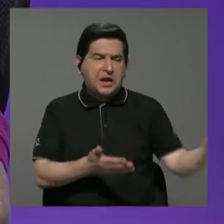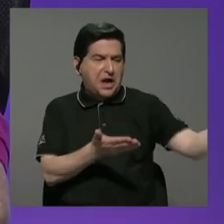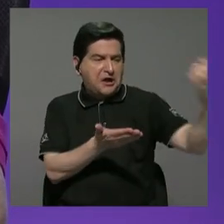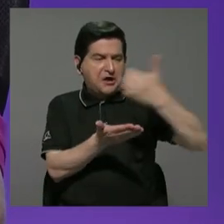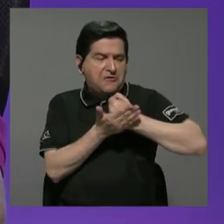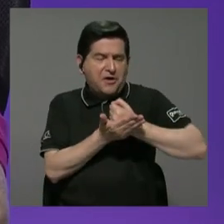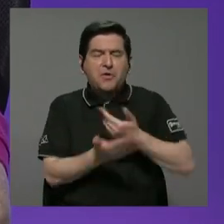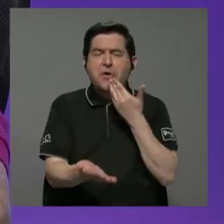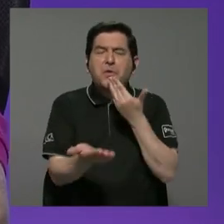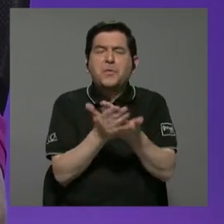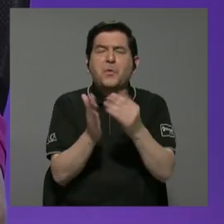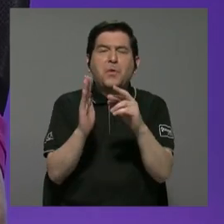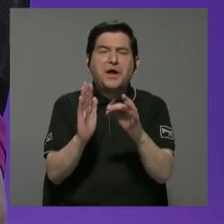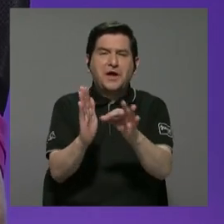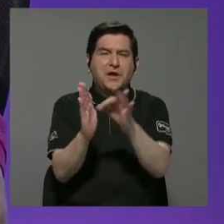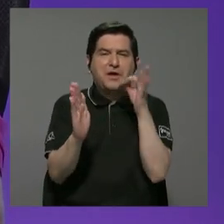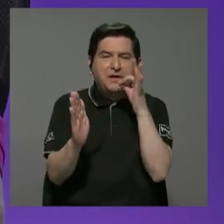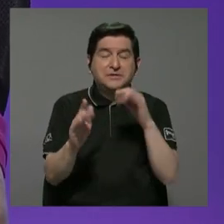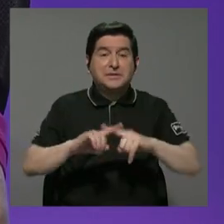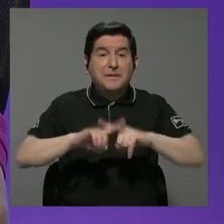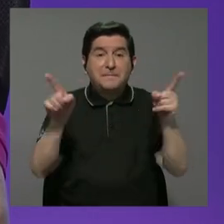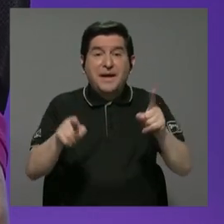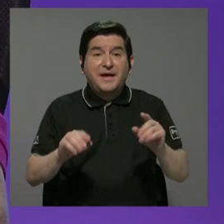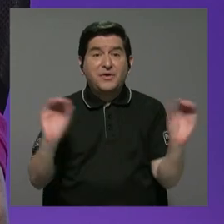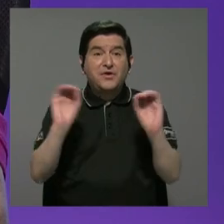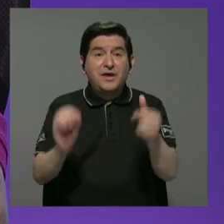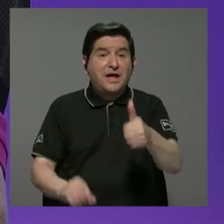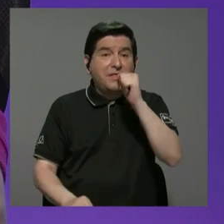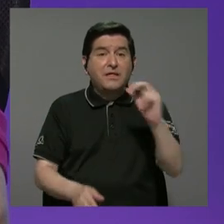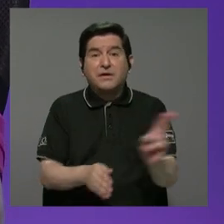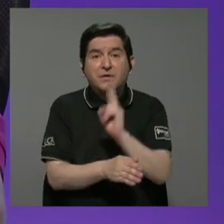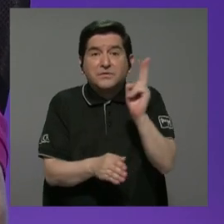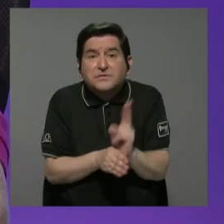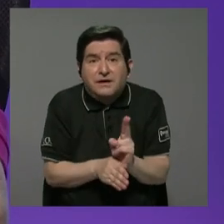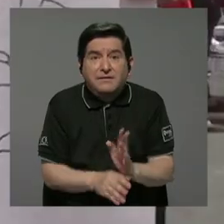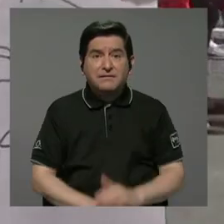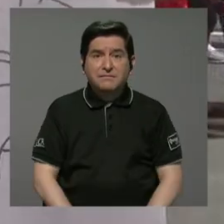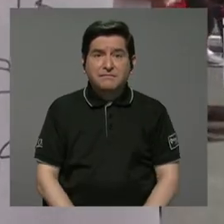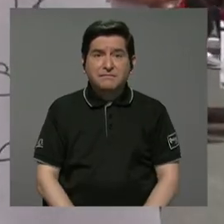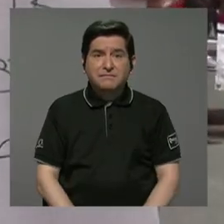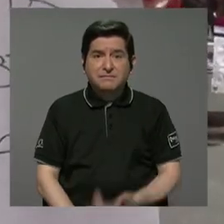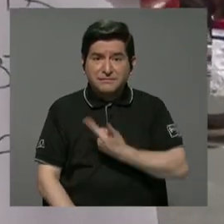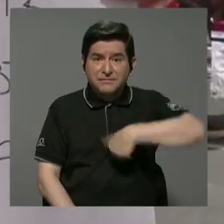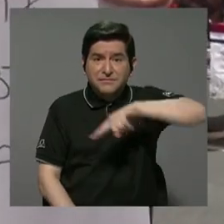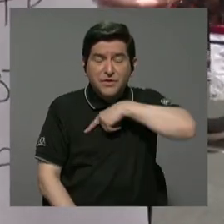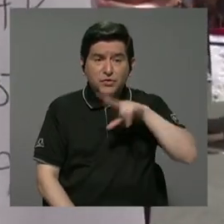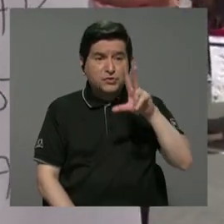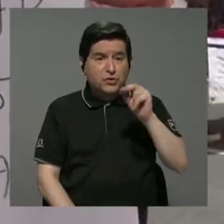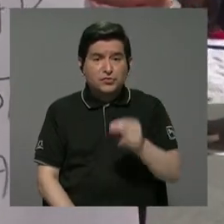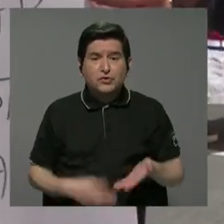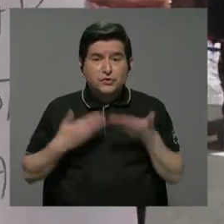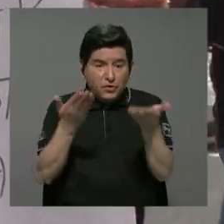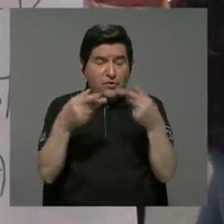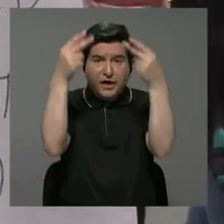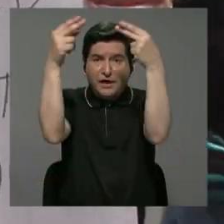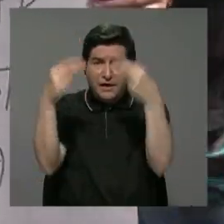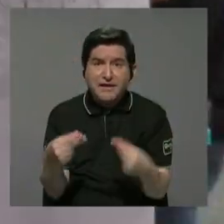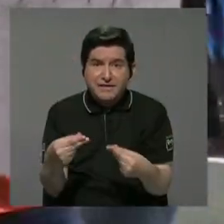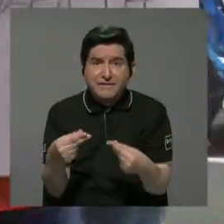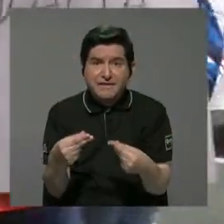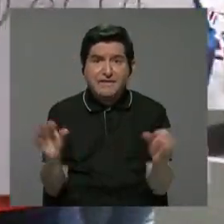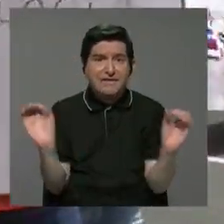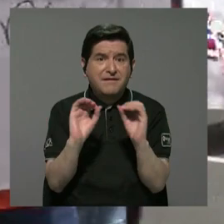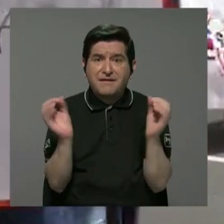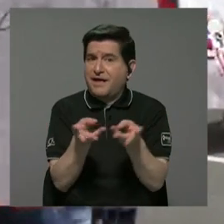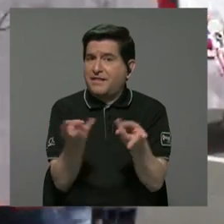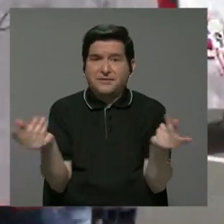¿verdad?, fructuosas, abundantes, sin dar agua. Entonces, si nosotros no estamos dando este presupuesto, nada se